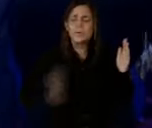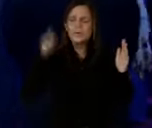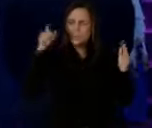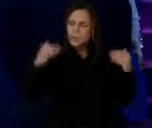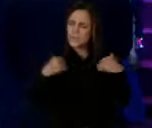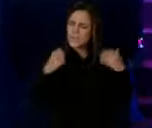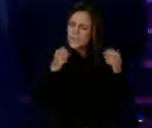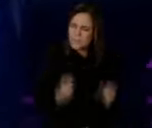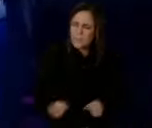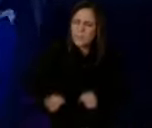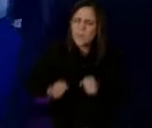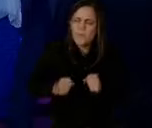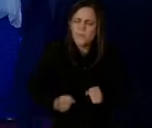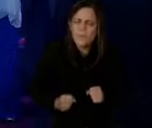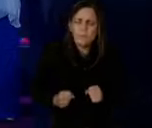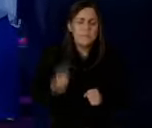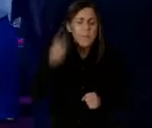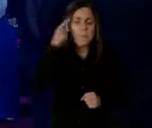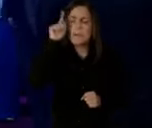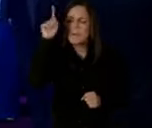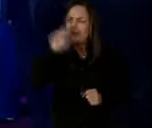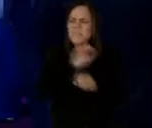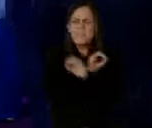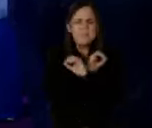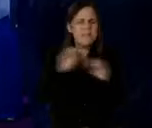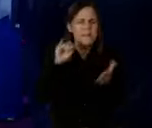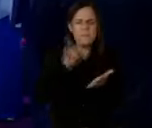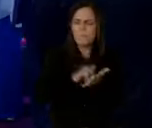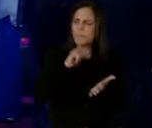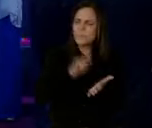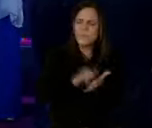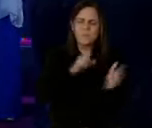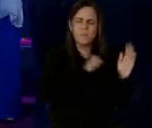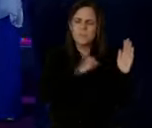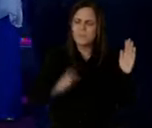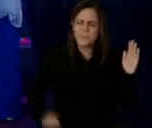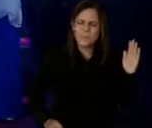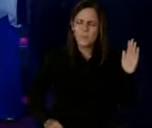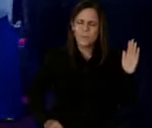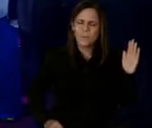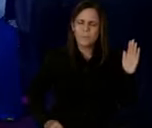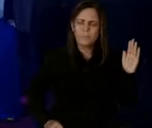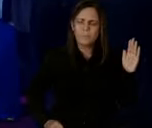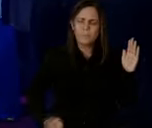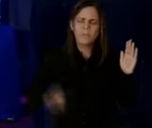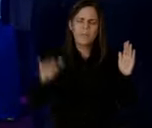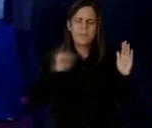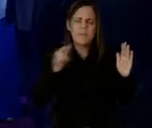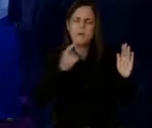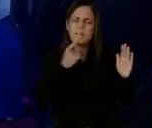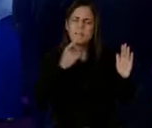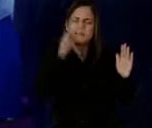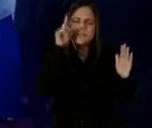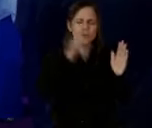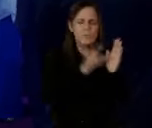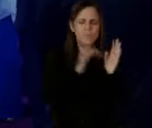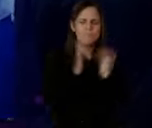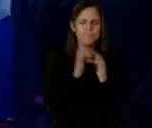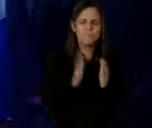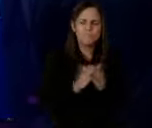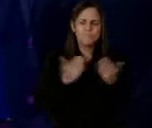Dios, que no hay nada imposible para ti, Señor. Señor, como dice en tu palabra, Padre Santo, que cuando